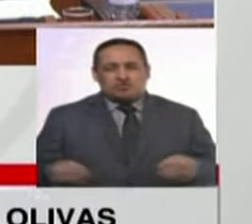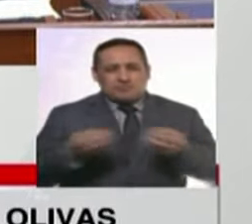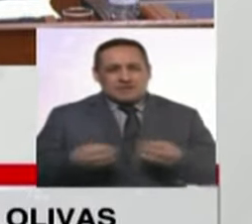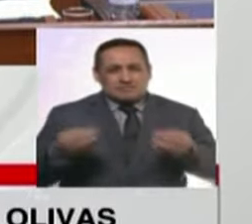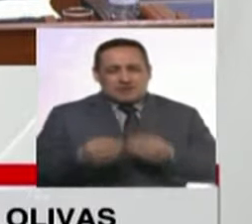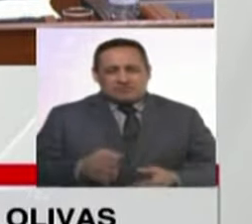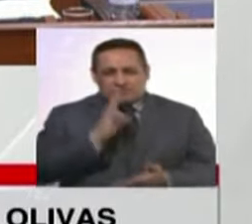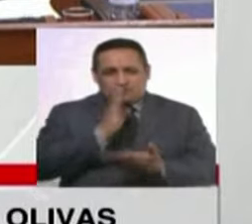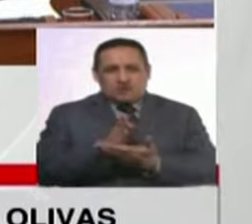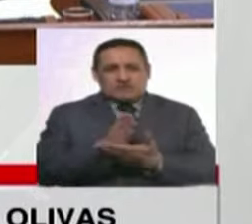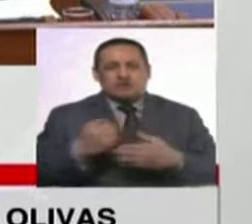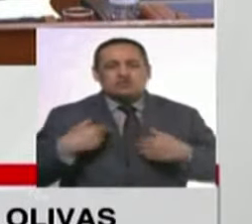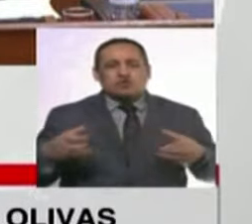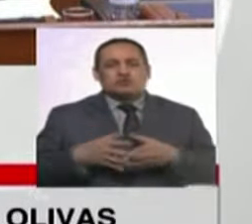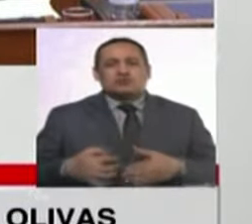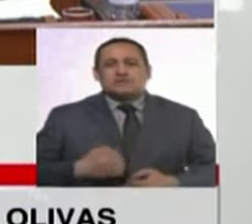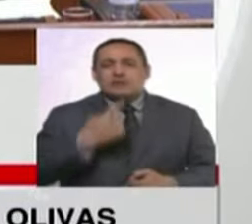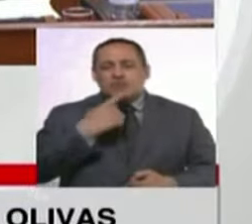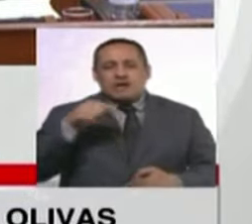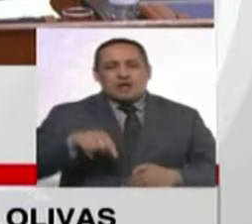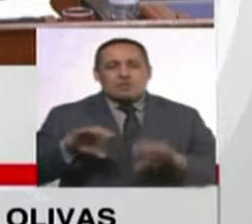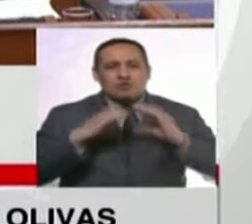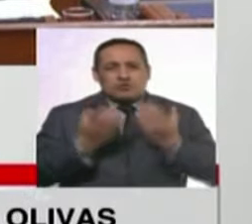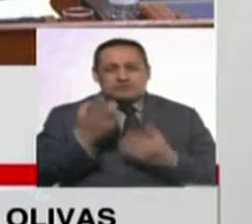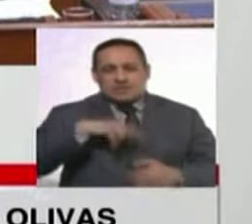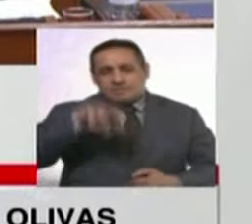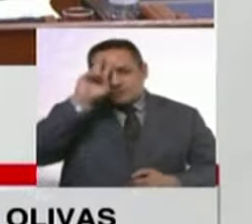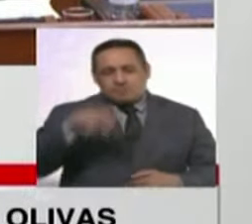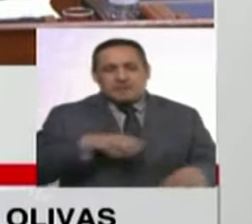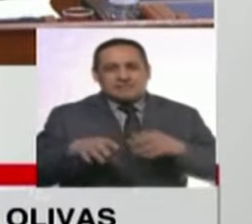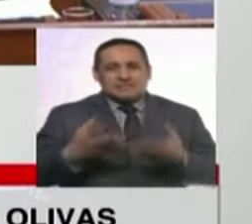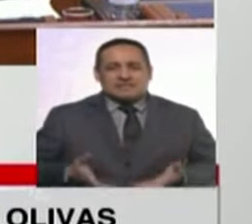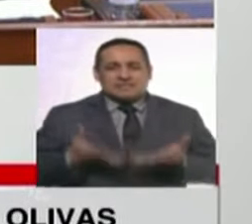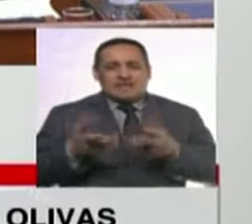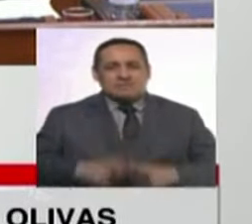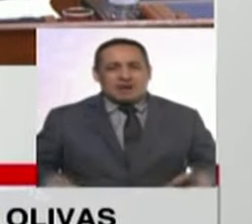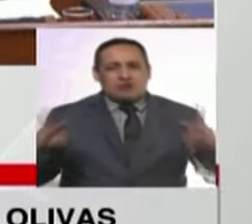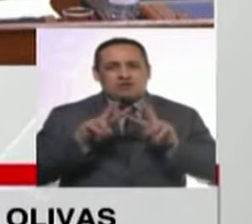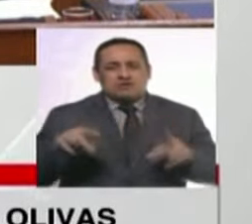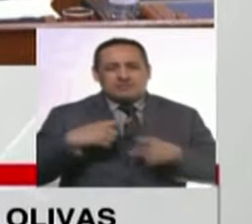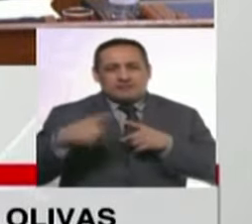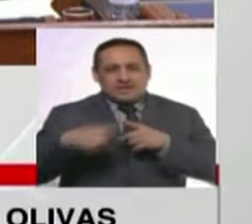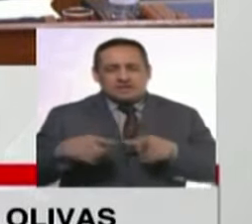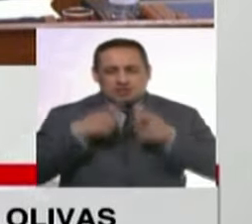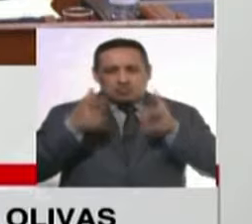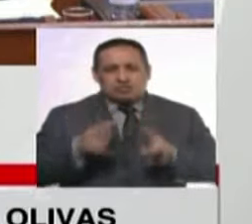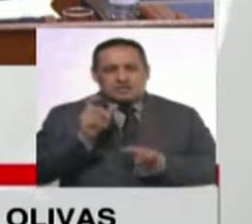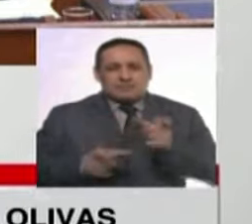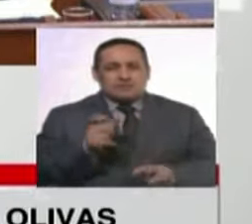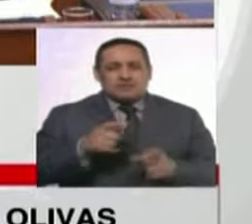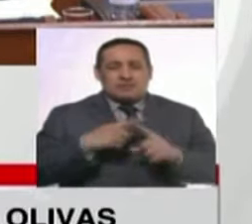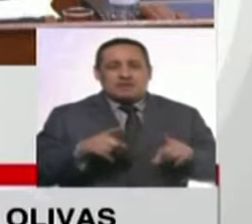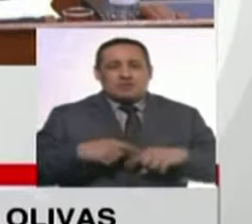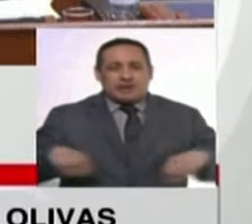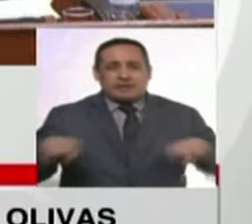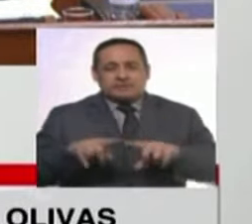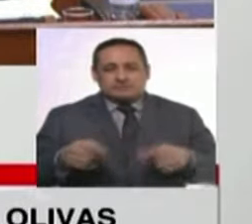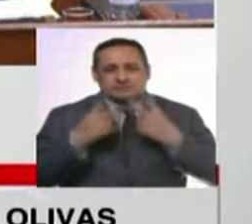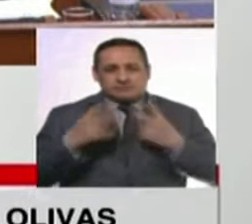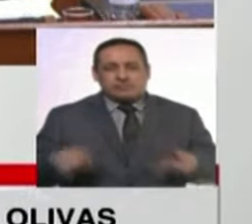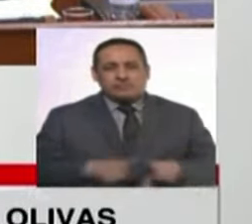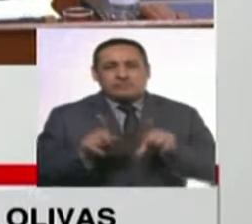rigurosidad nosotros estamos aquí como congresistas de la república para hacer valer evidentemente la Seguridad Ciudadana pero en ello está encabezado